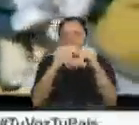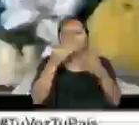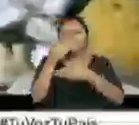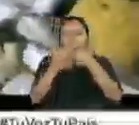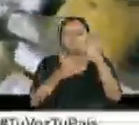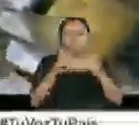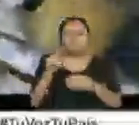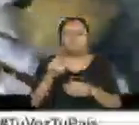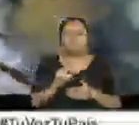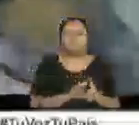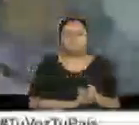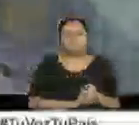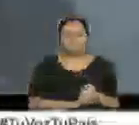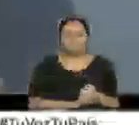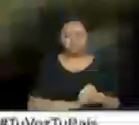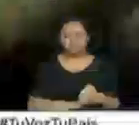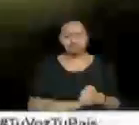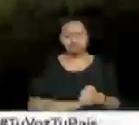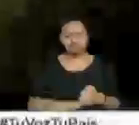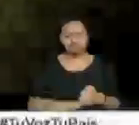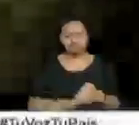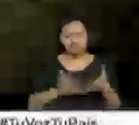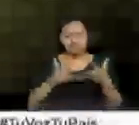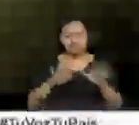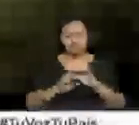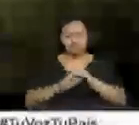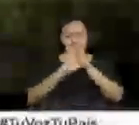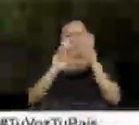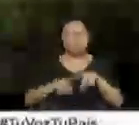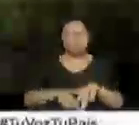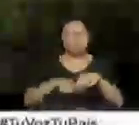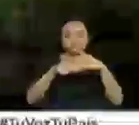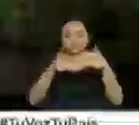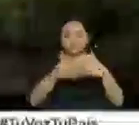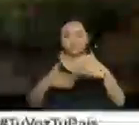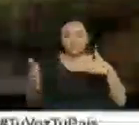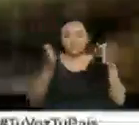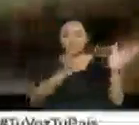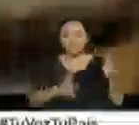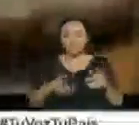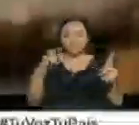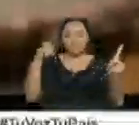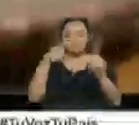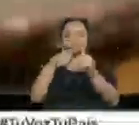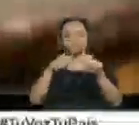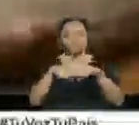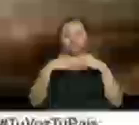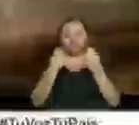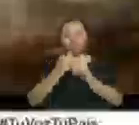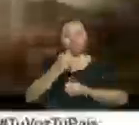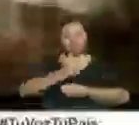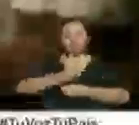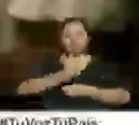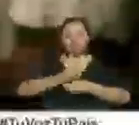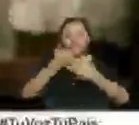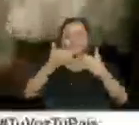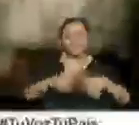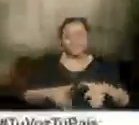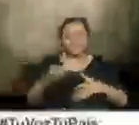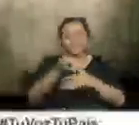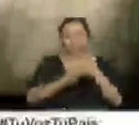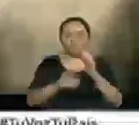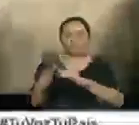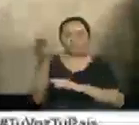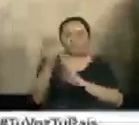palabras. Y así fue. Desde el inicio, una política orientada a lo social. No solo se duplicó el bono